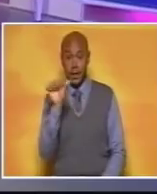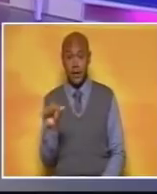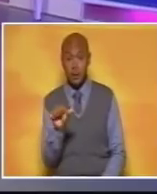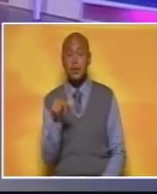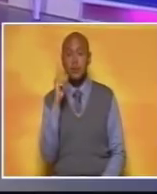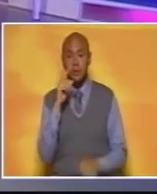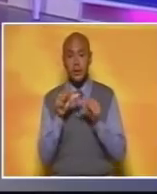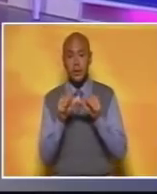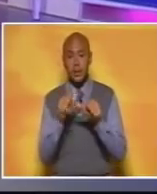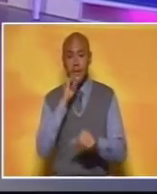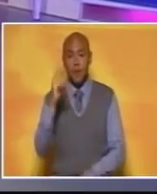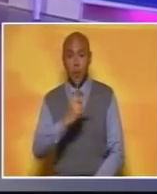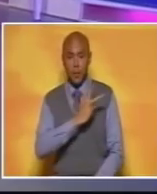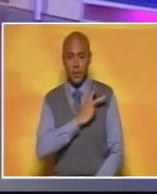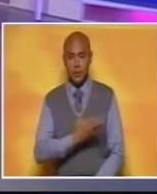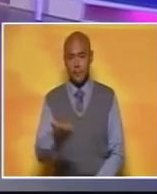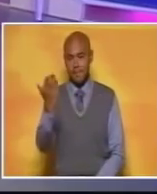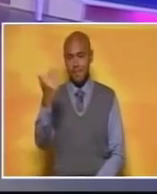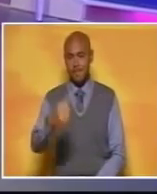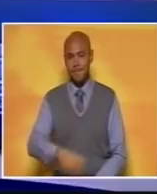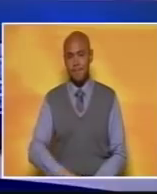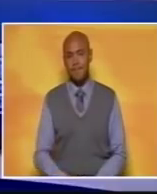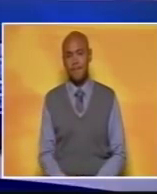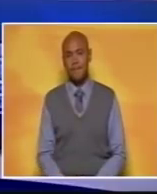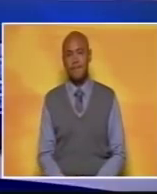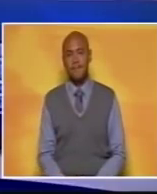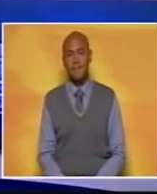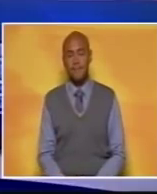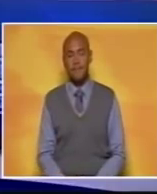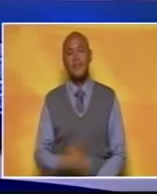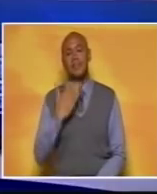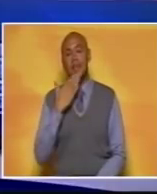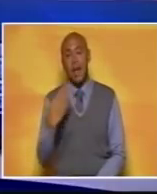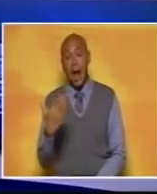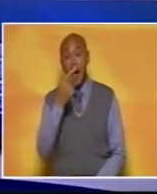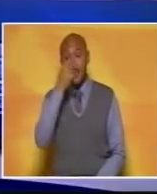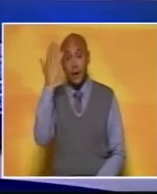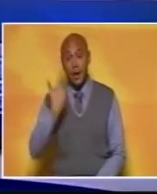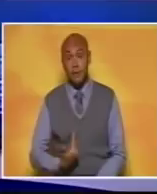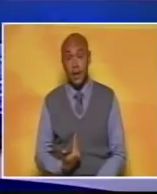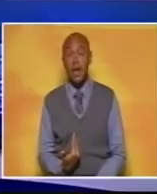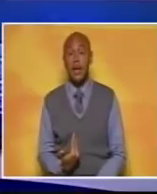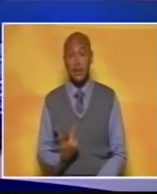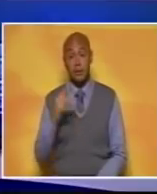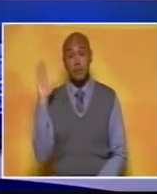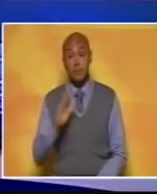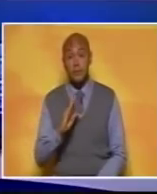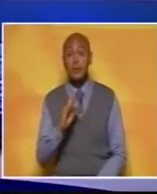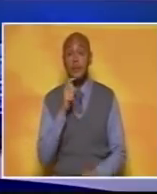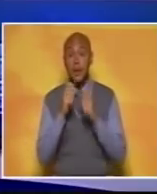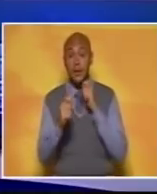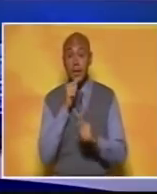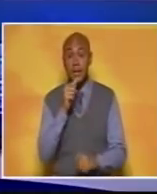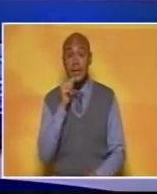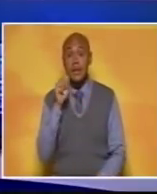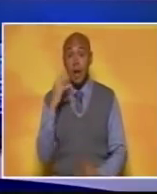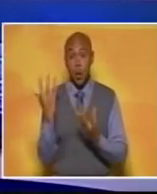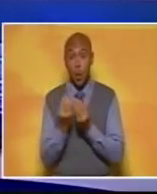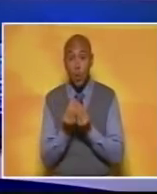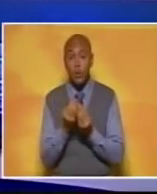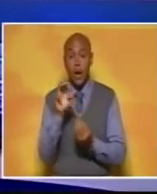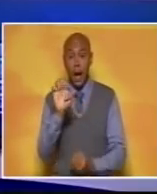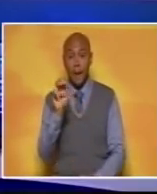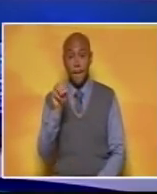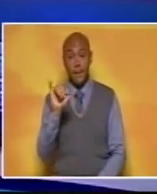sigan disfrutando de su noticiero Venevisión. Muchísimas gracias, Nieves. Al regreso, en Entrevista Venevisión, nos acompaña